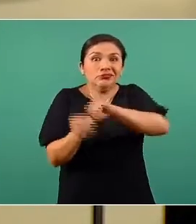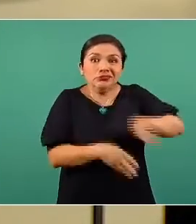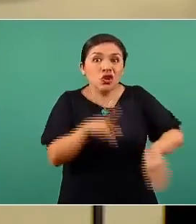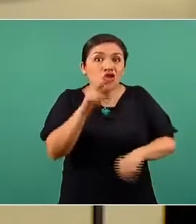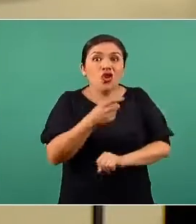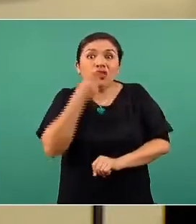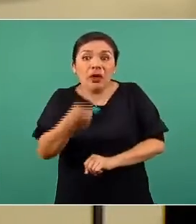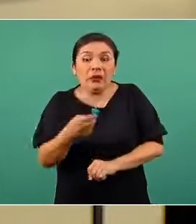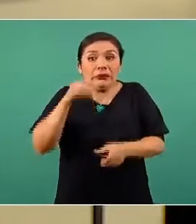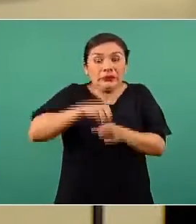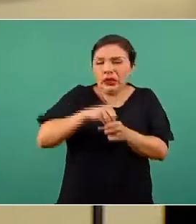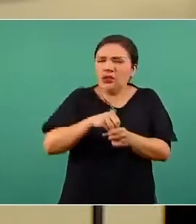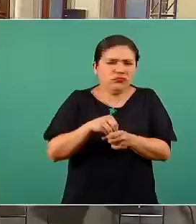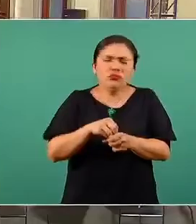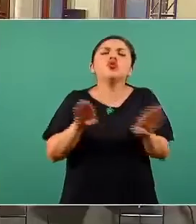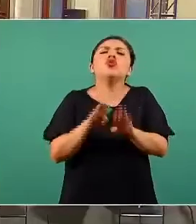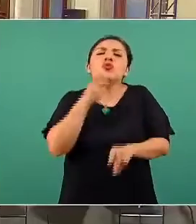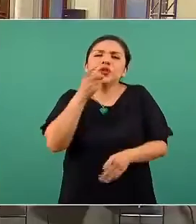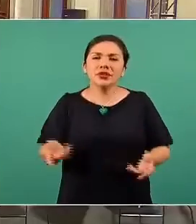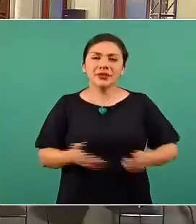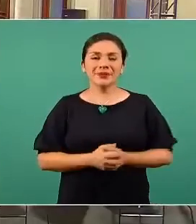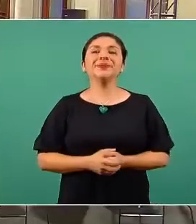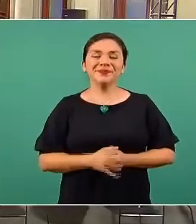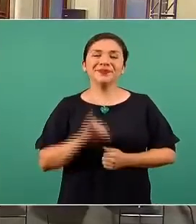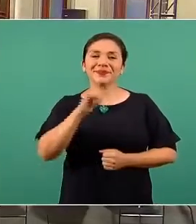aseveraron algunos medios. Gracias. Con mucho gusto, Juan.